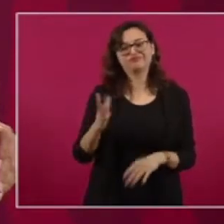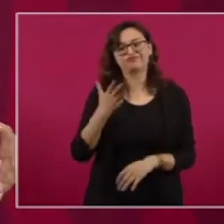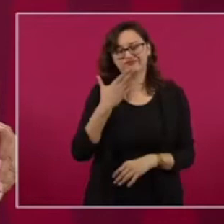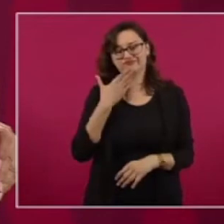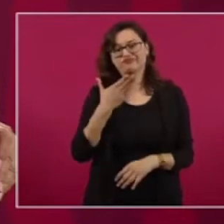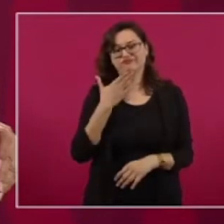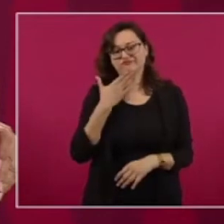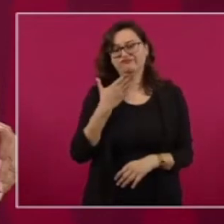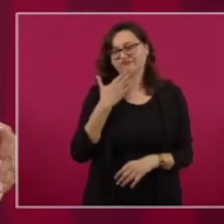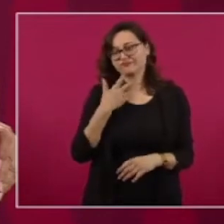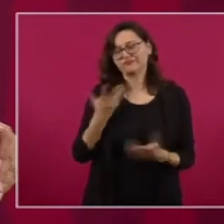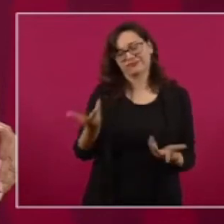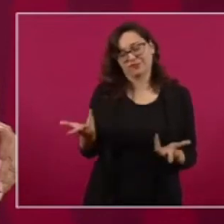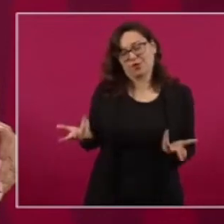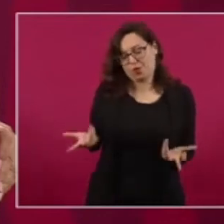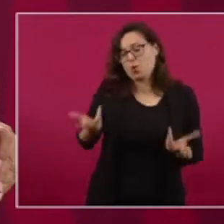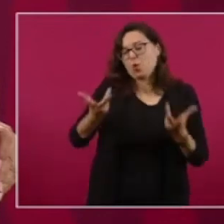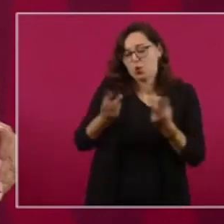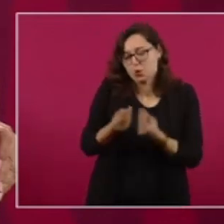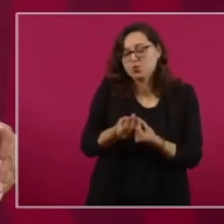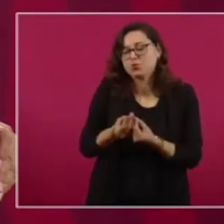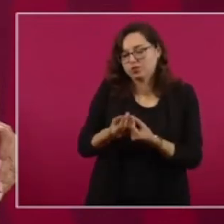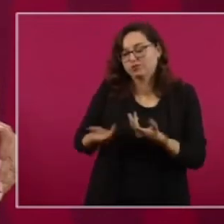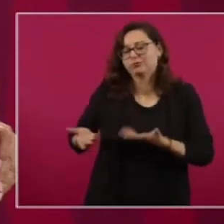te pueden voltear a ver, ¿no?